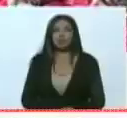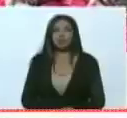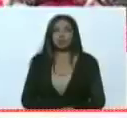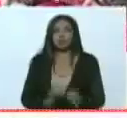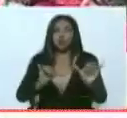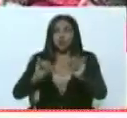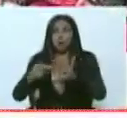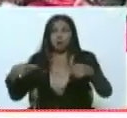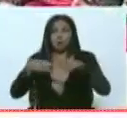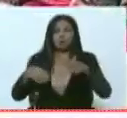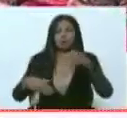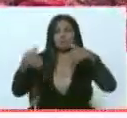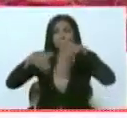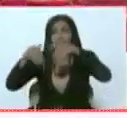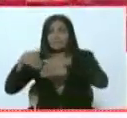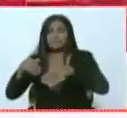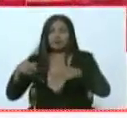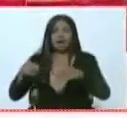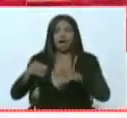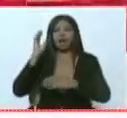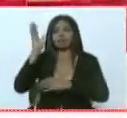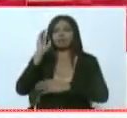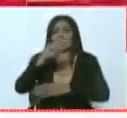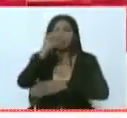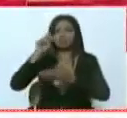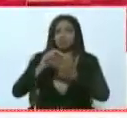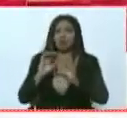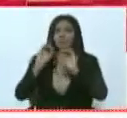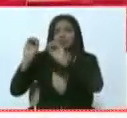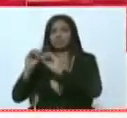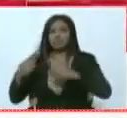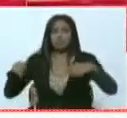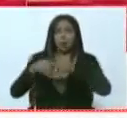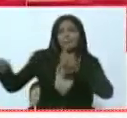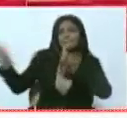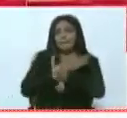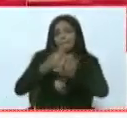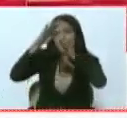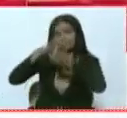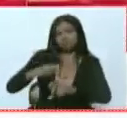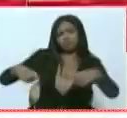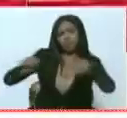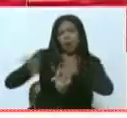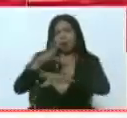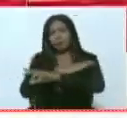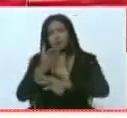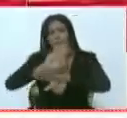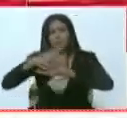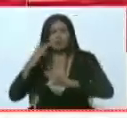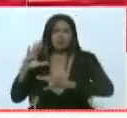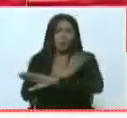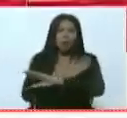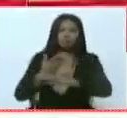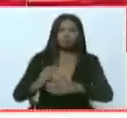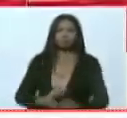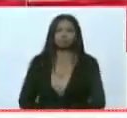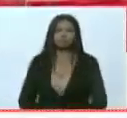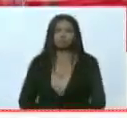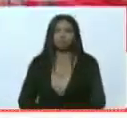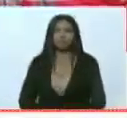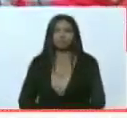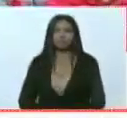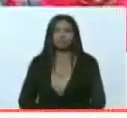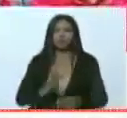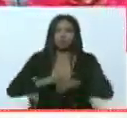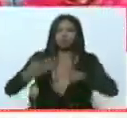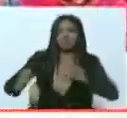venga la elección de la Asamblea Nacional, Dios mediante, le vamos a dar una pela a los golpistas y a la derecha fascista.